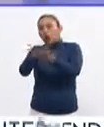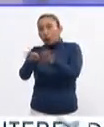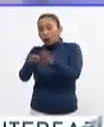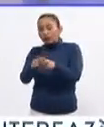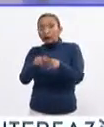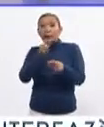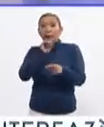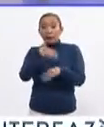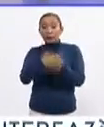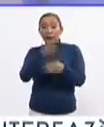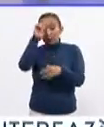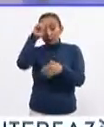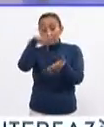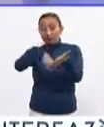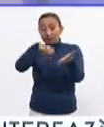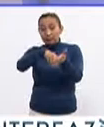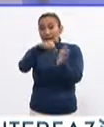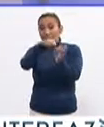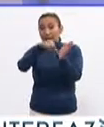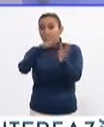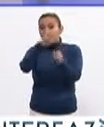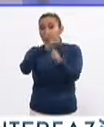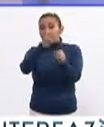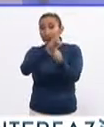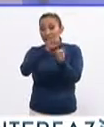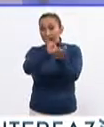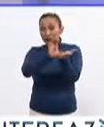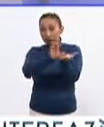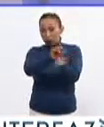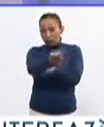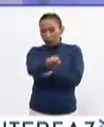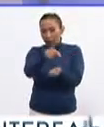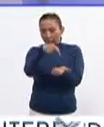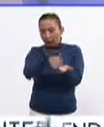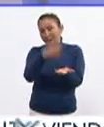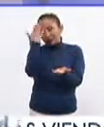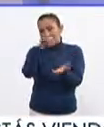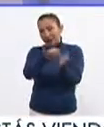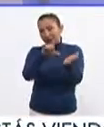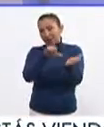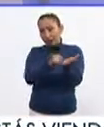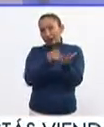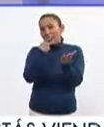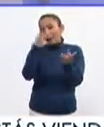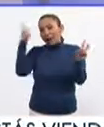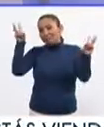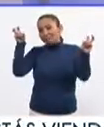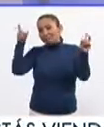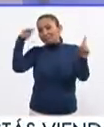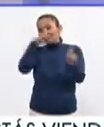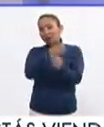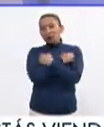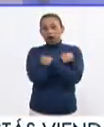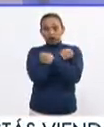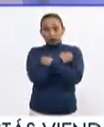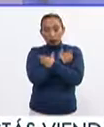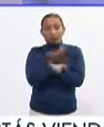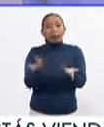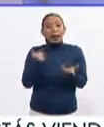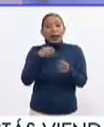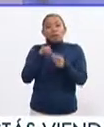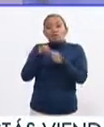está proponiendo una reforma al artículo 3º constitucional, ya saben, el artículo dedicado a la educación